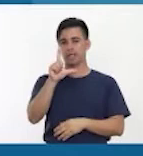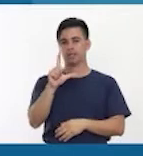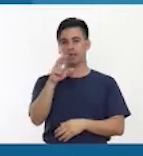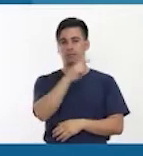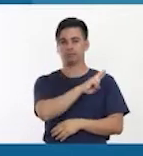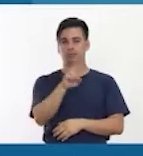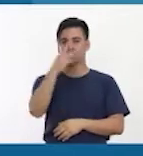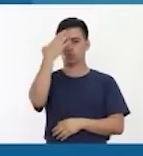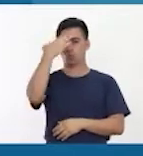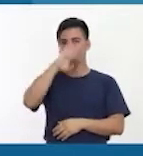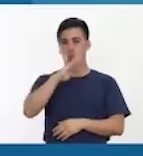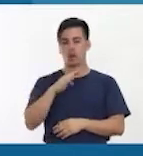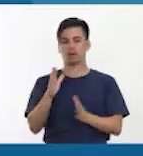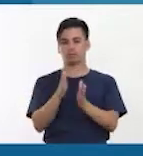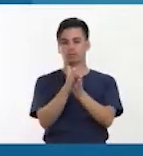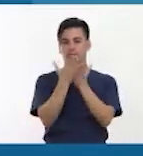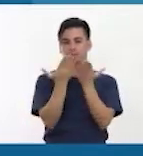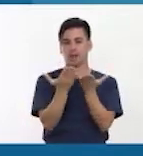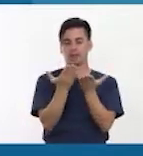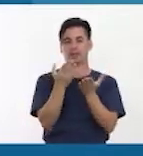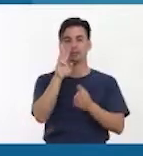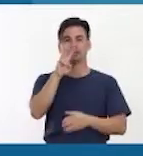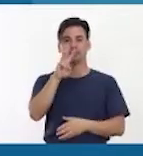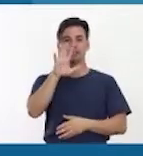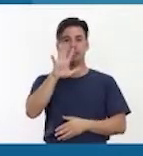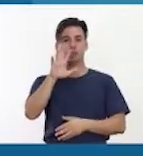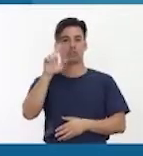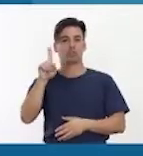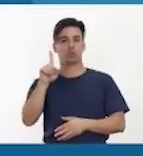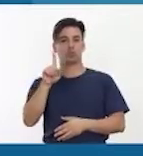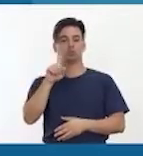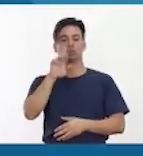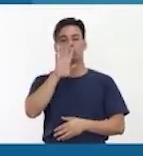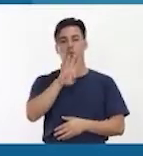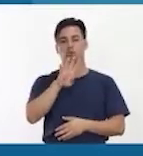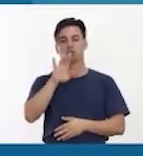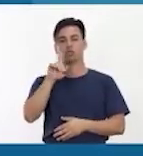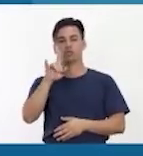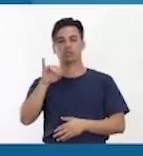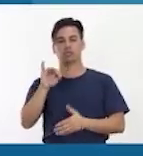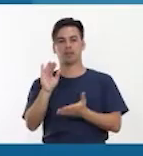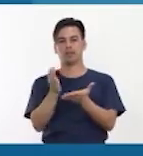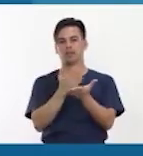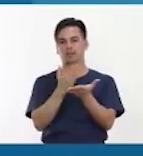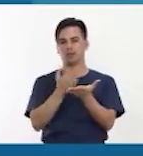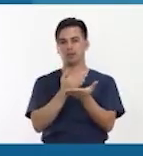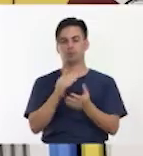Cubana, página 351 a la 416 del libro de texto.